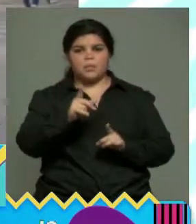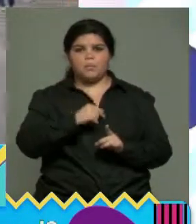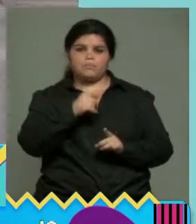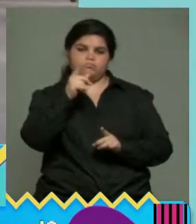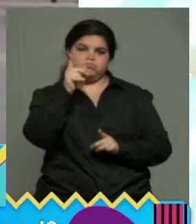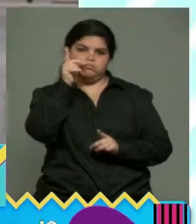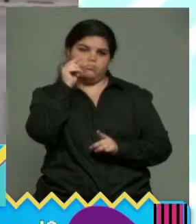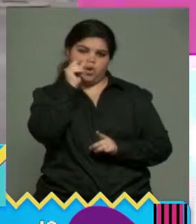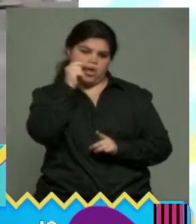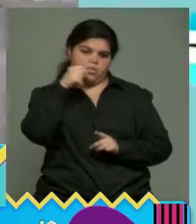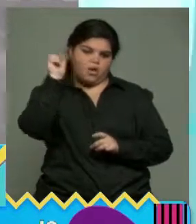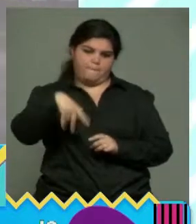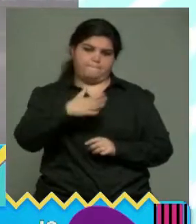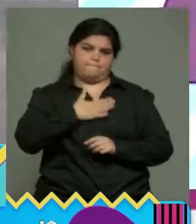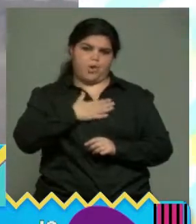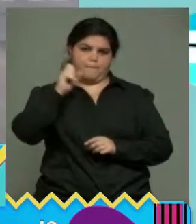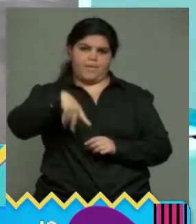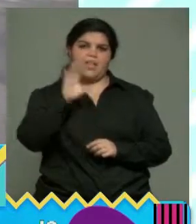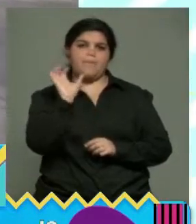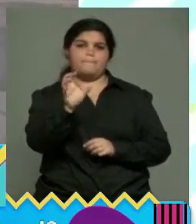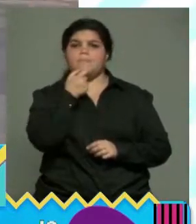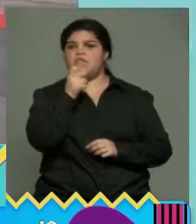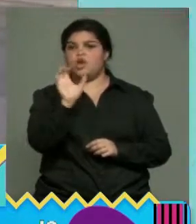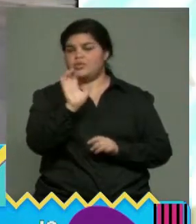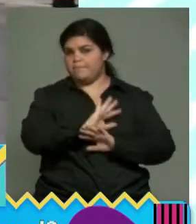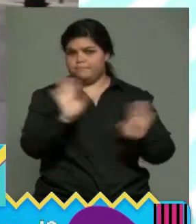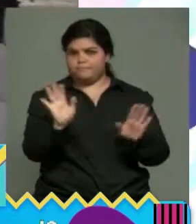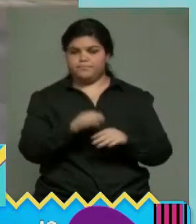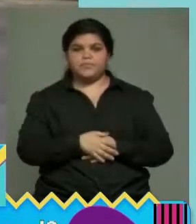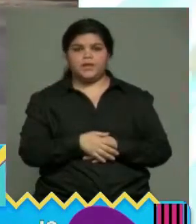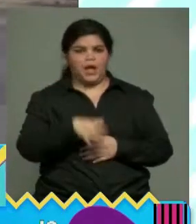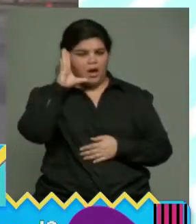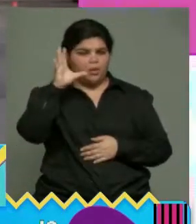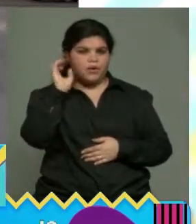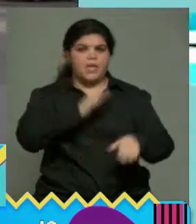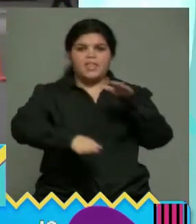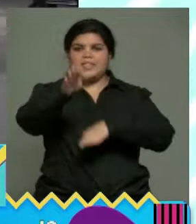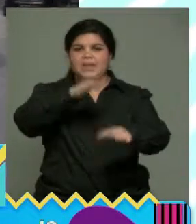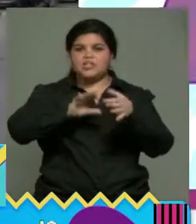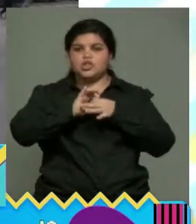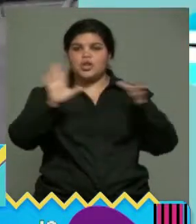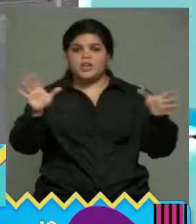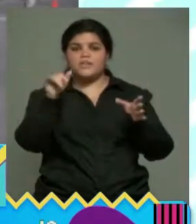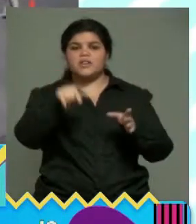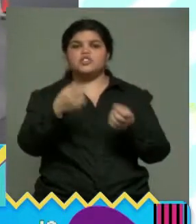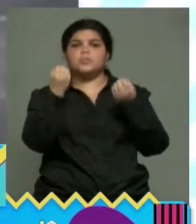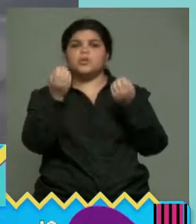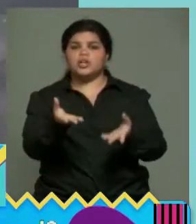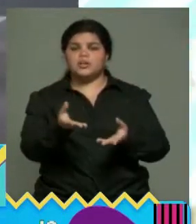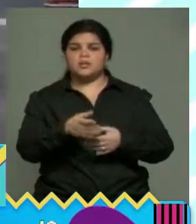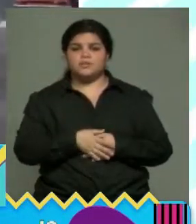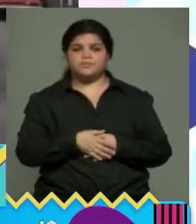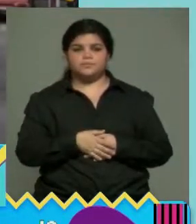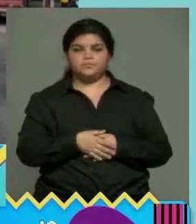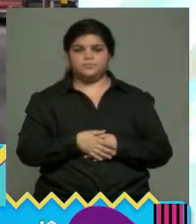de la provincia. Acuérdense que el tránsito, la circulación, el libre tránsito es, por un